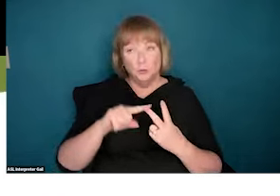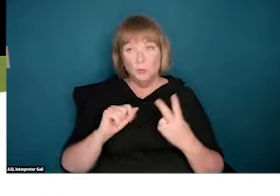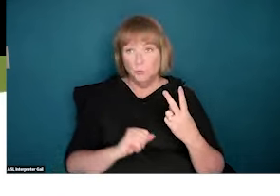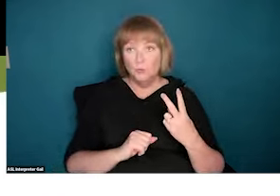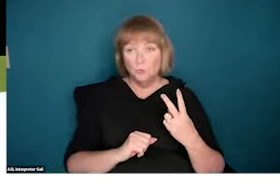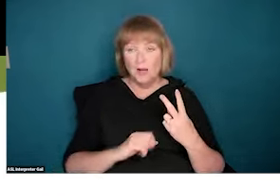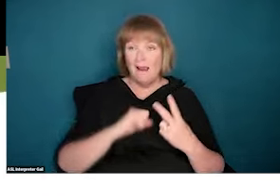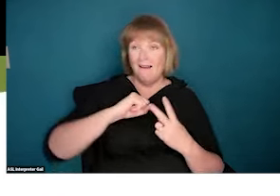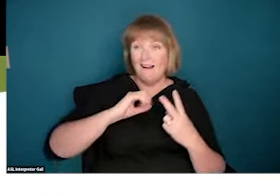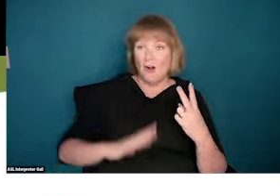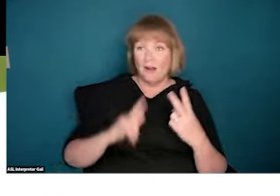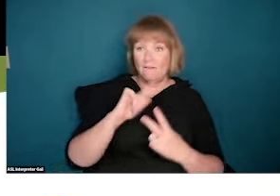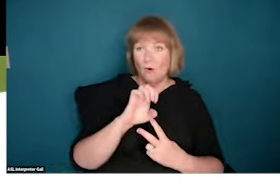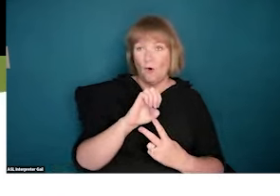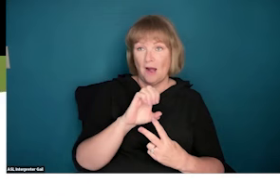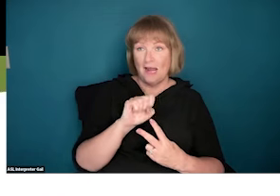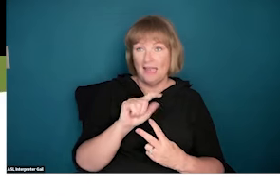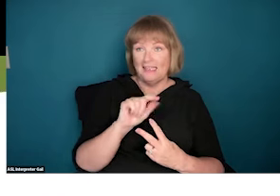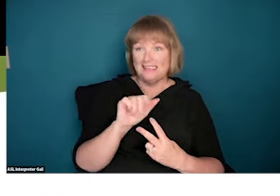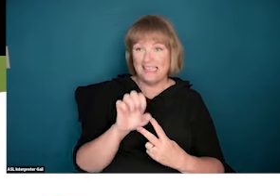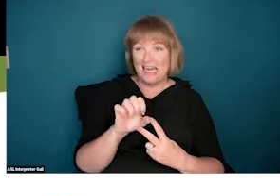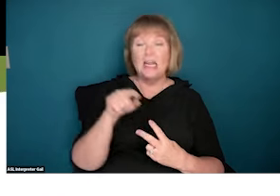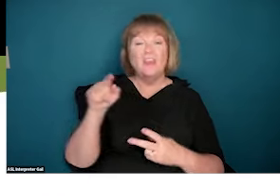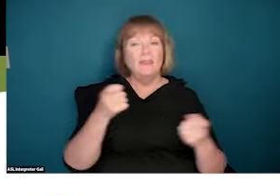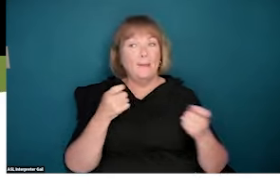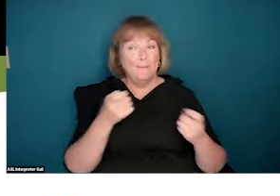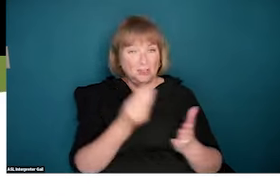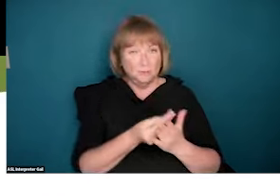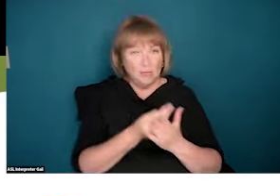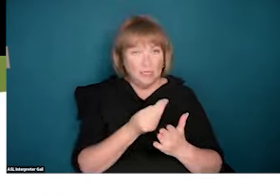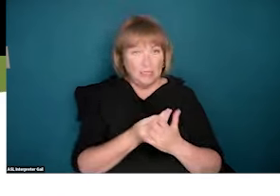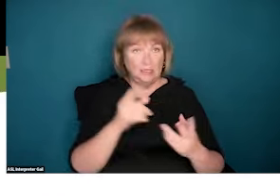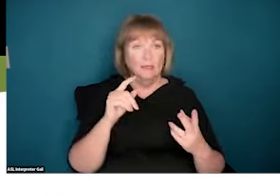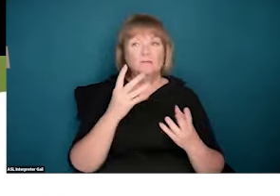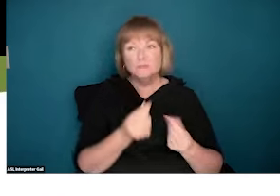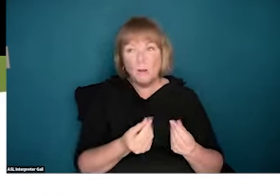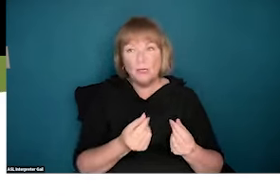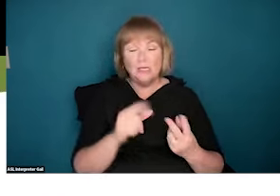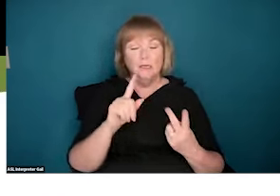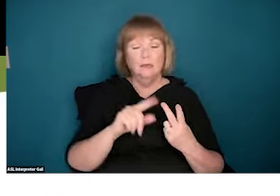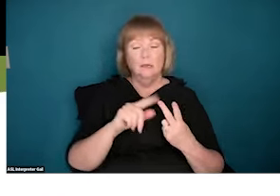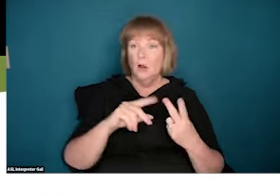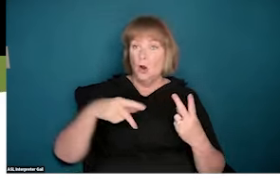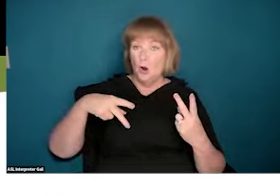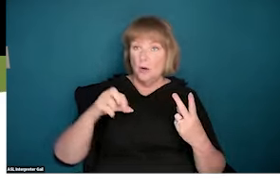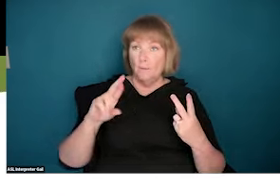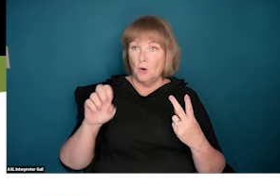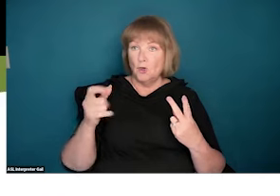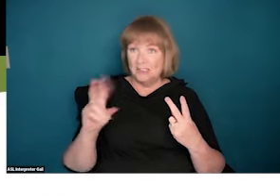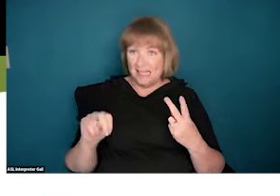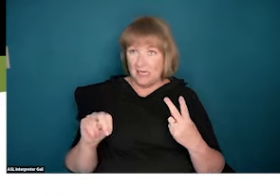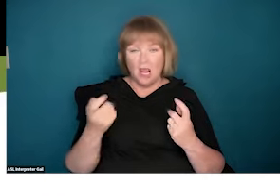esto muchas veces puede cambiar. Una vez el custodio del Estado, el guardián del